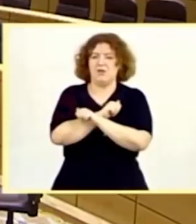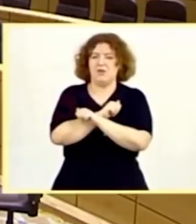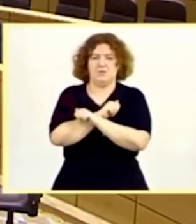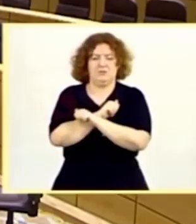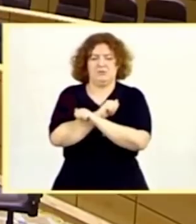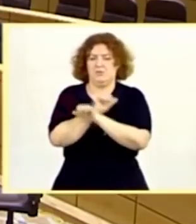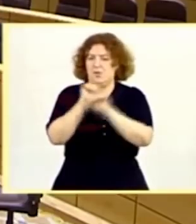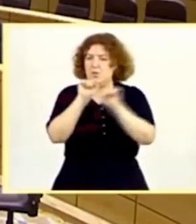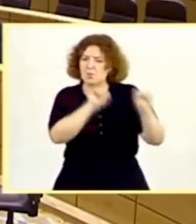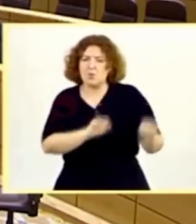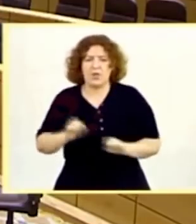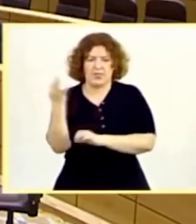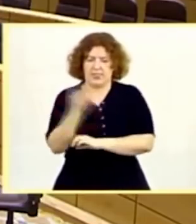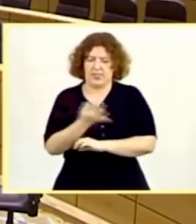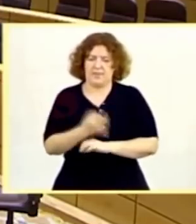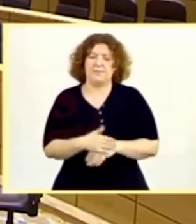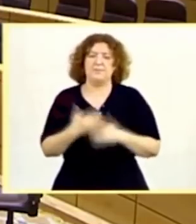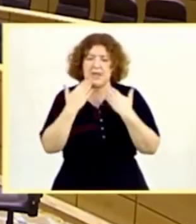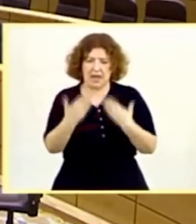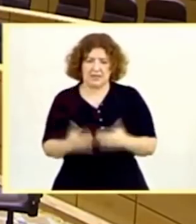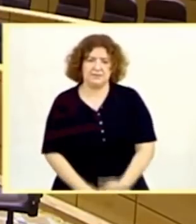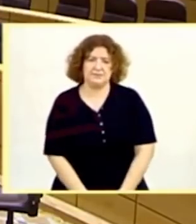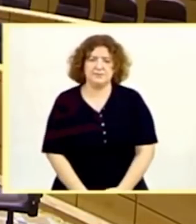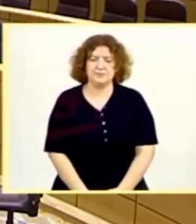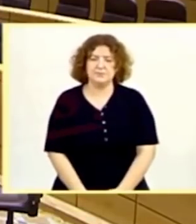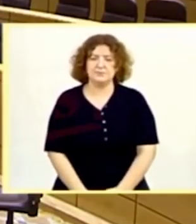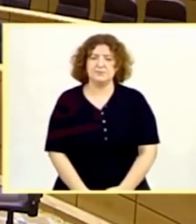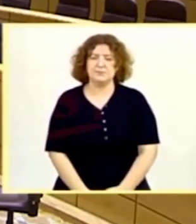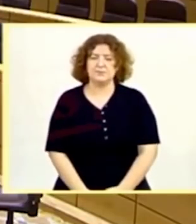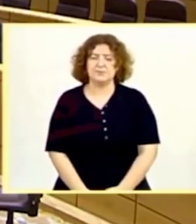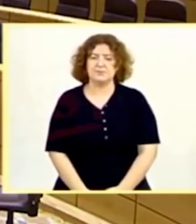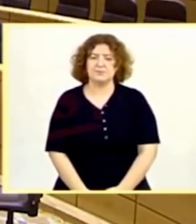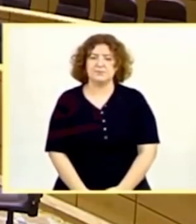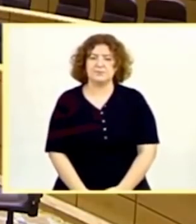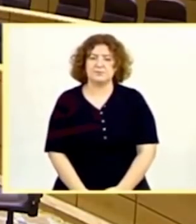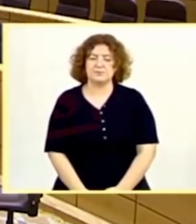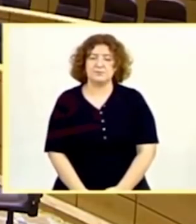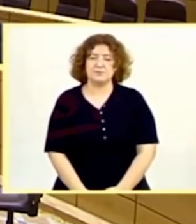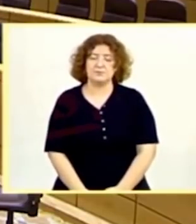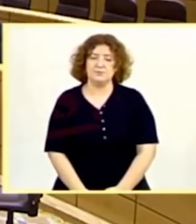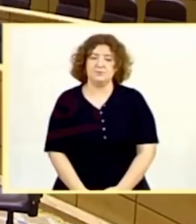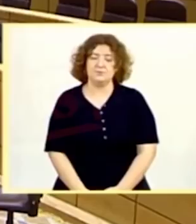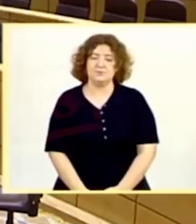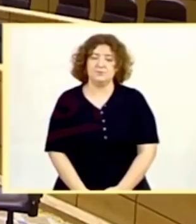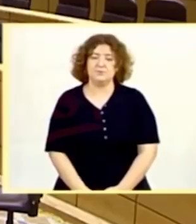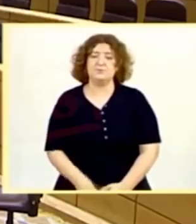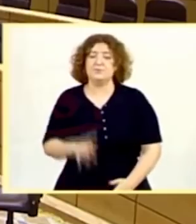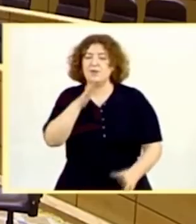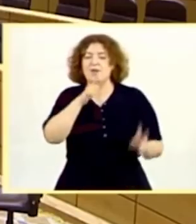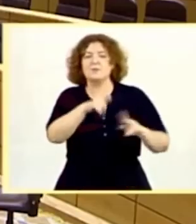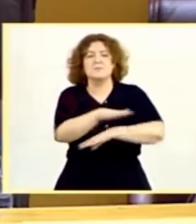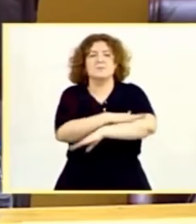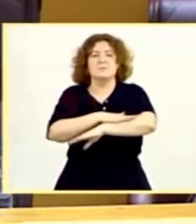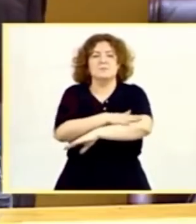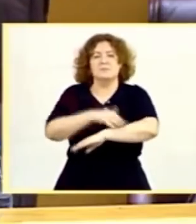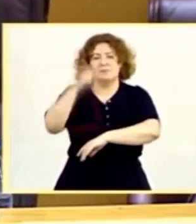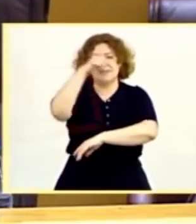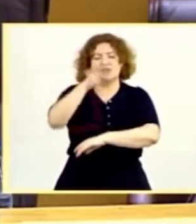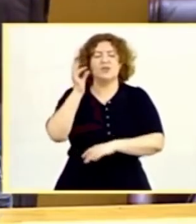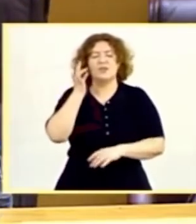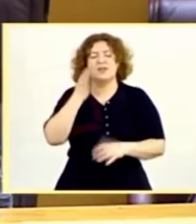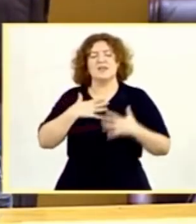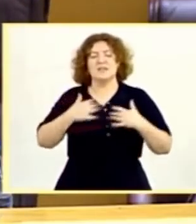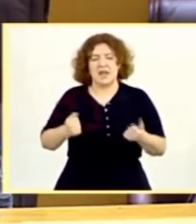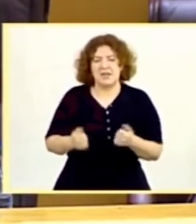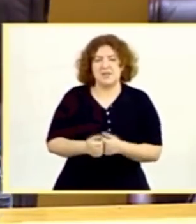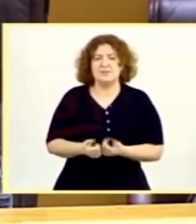no se convocó, ni se ha convocado y se va a convocar ahora, el 15 a la mesa y portavoces, porque él no ha querido convocarla.